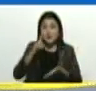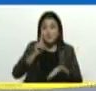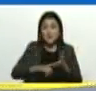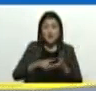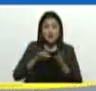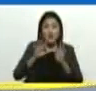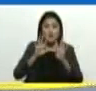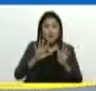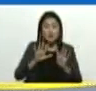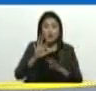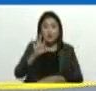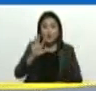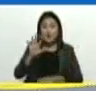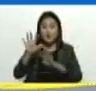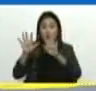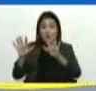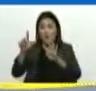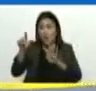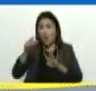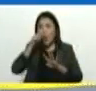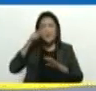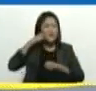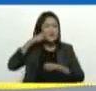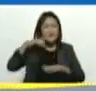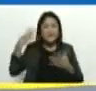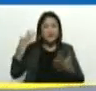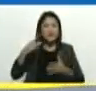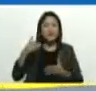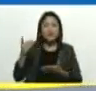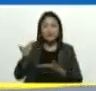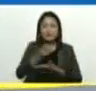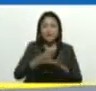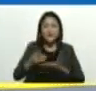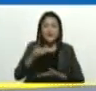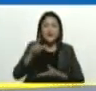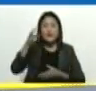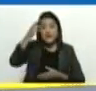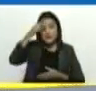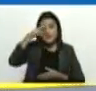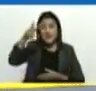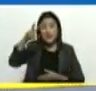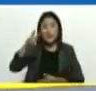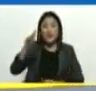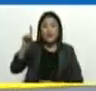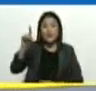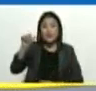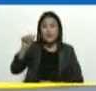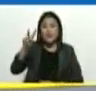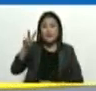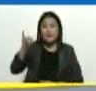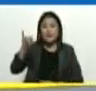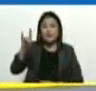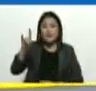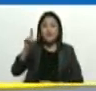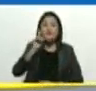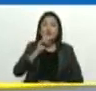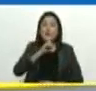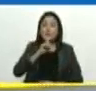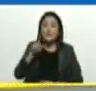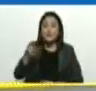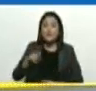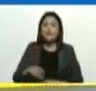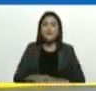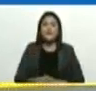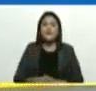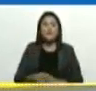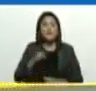1959 por el gran pintor mexicano David Alfaro Siqueiros. Ese